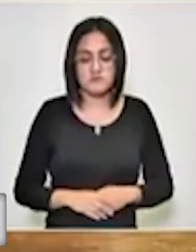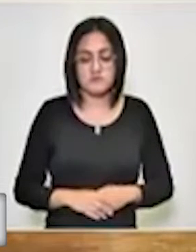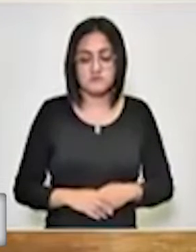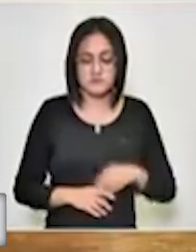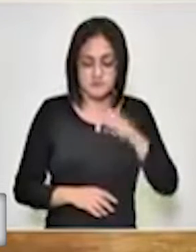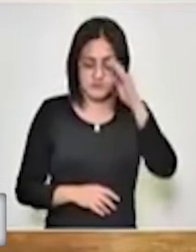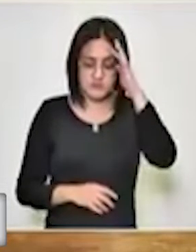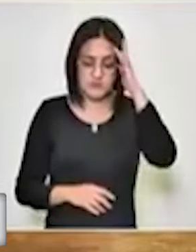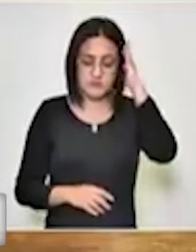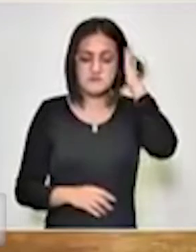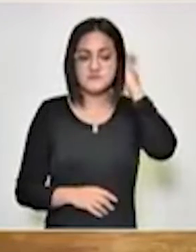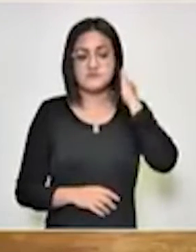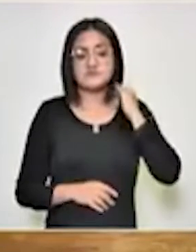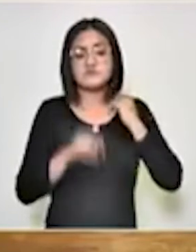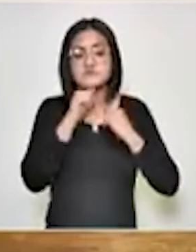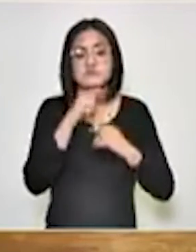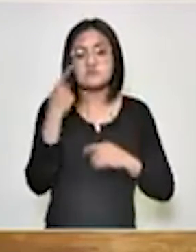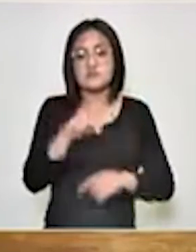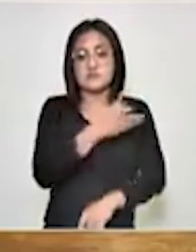Los asesinatos fueron